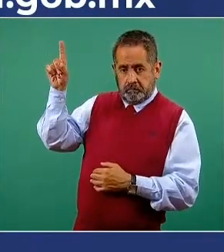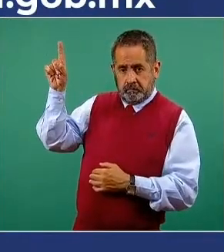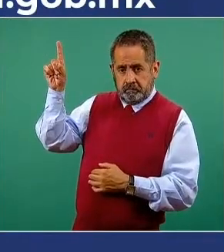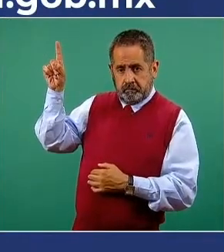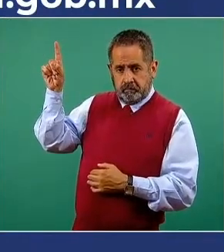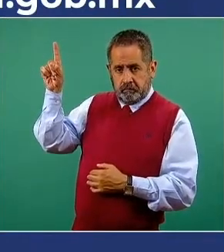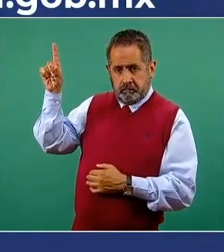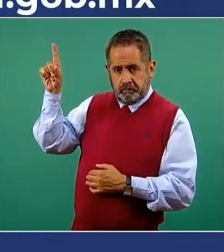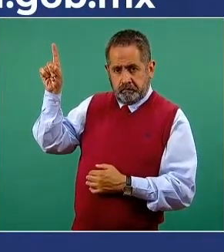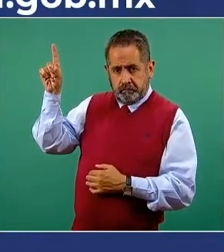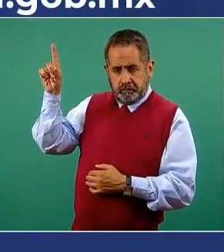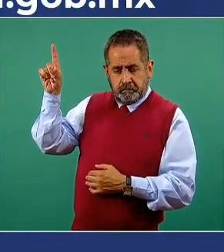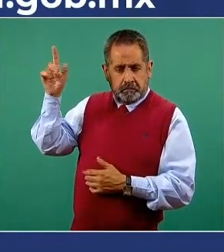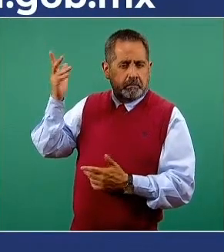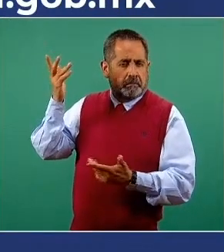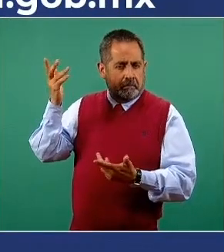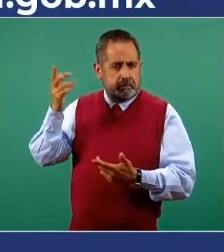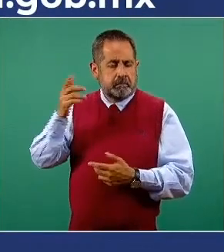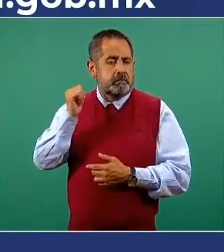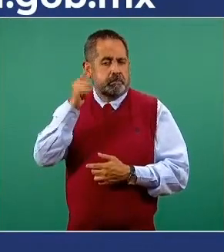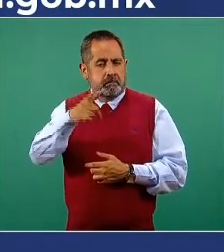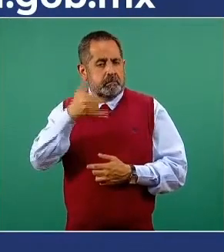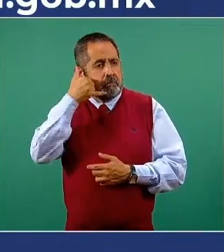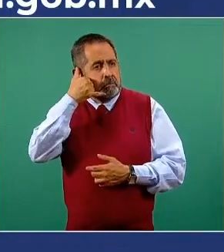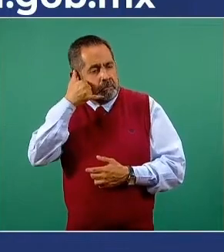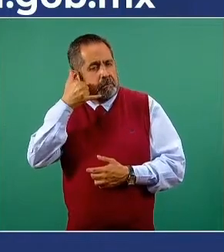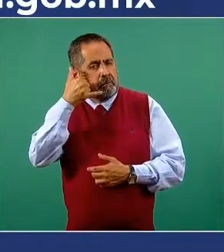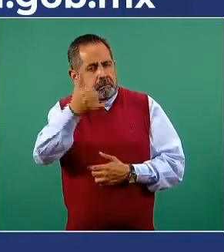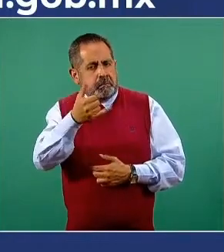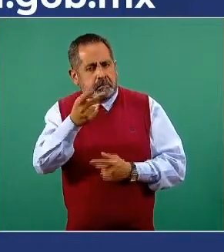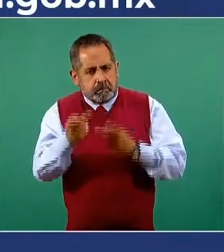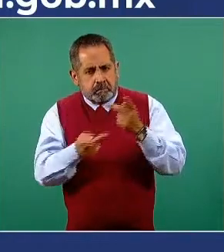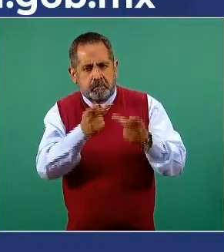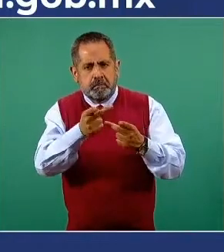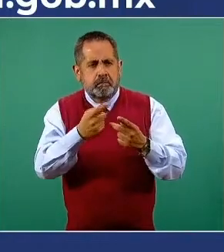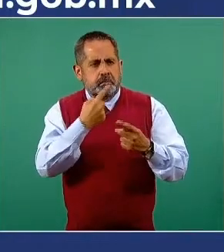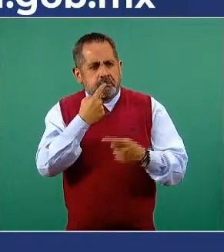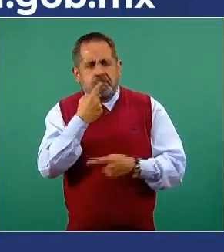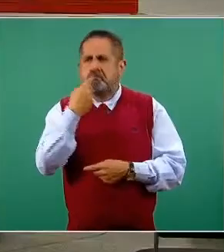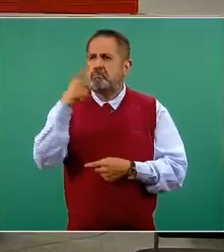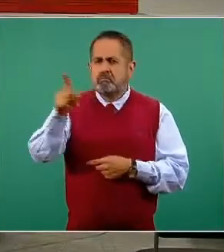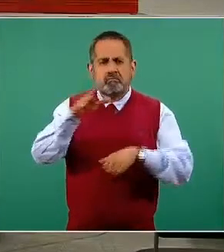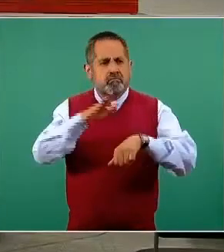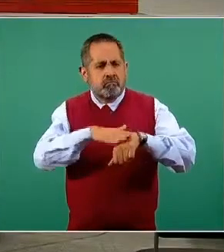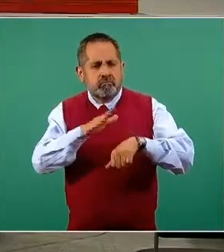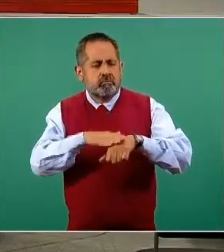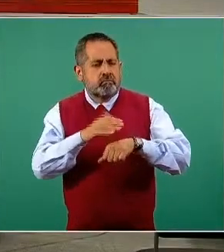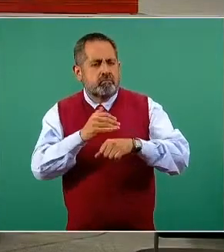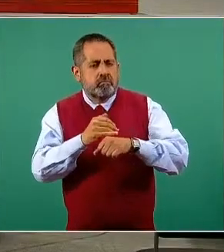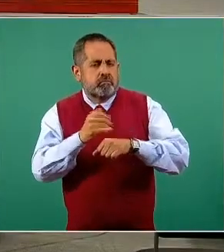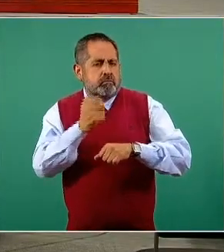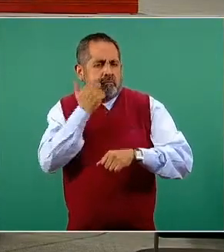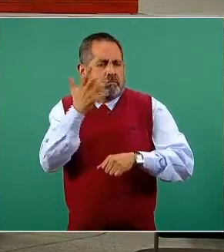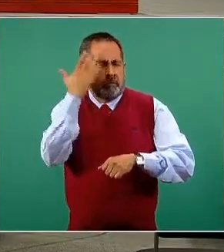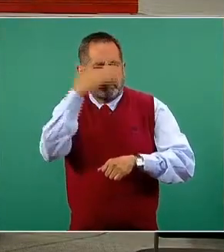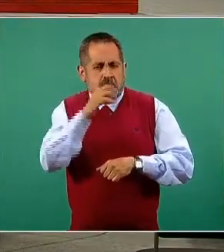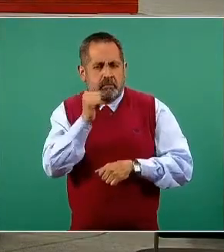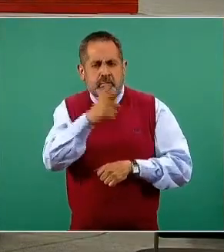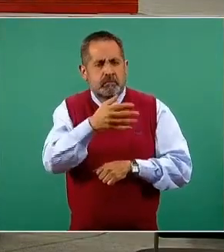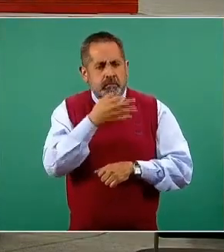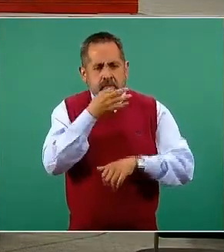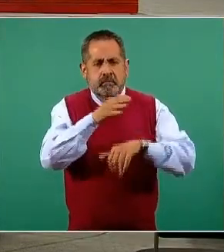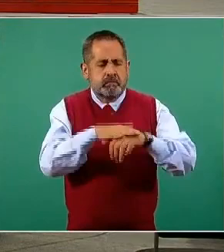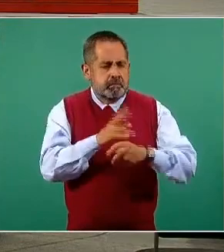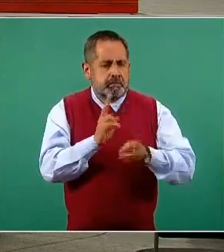5536-840370, número telefónico para preguntar, comentar, denunciar o informar sobre cualquier